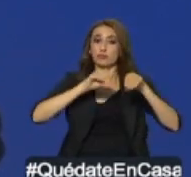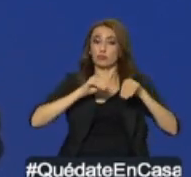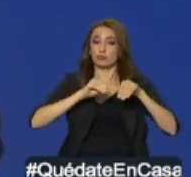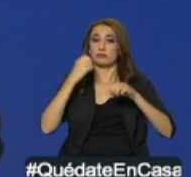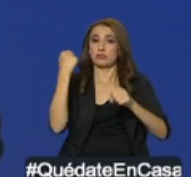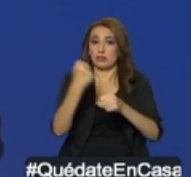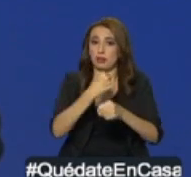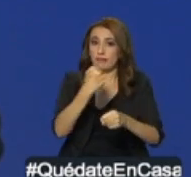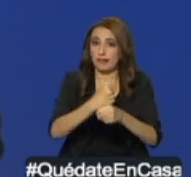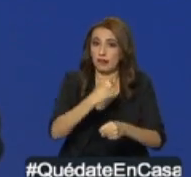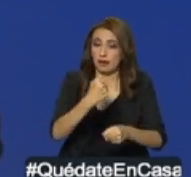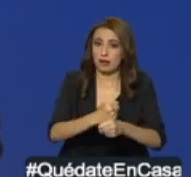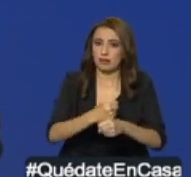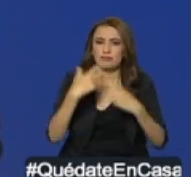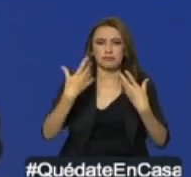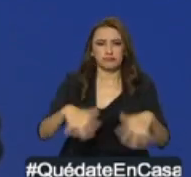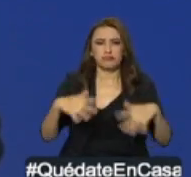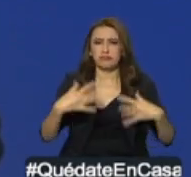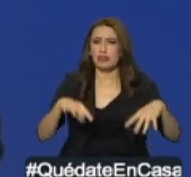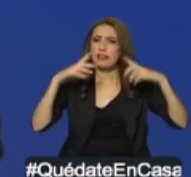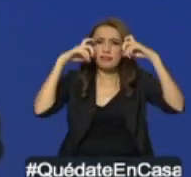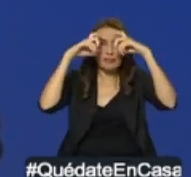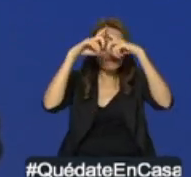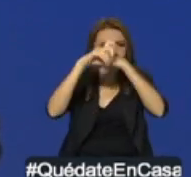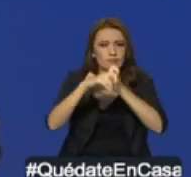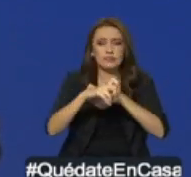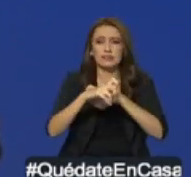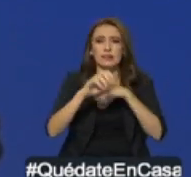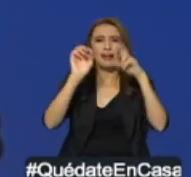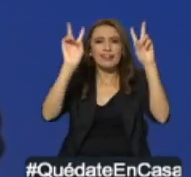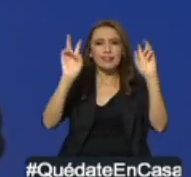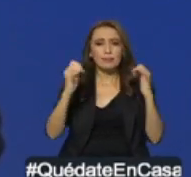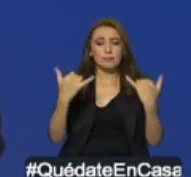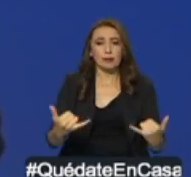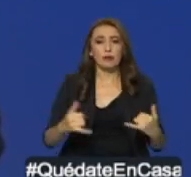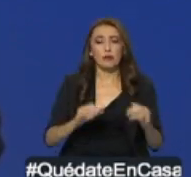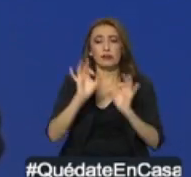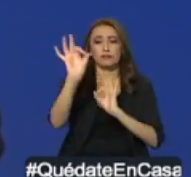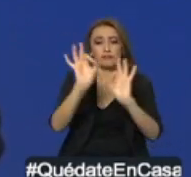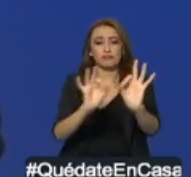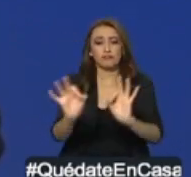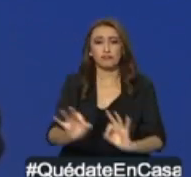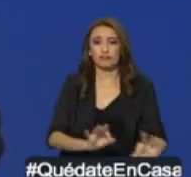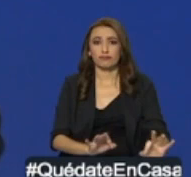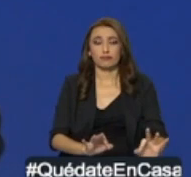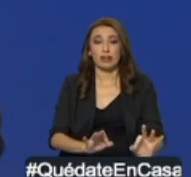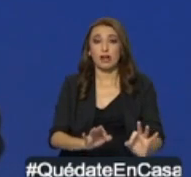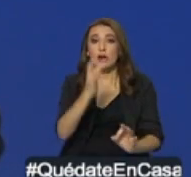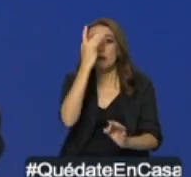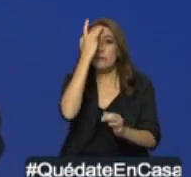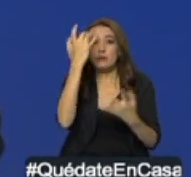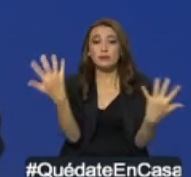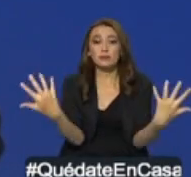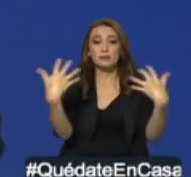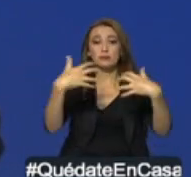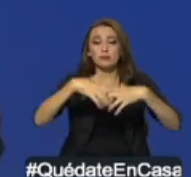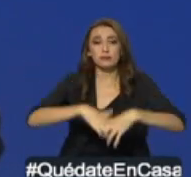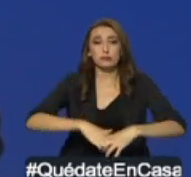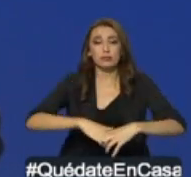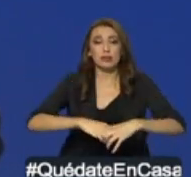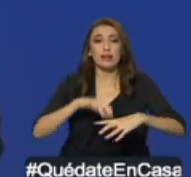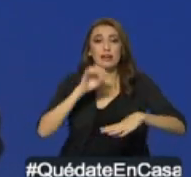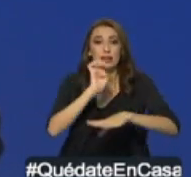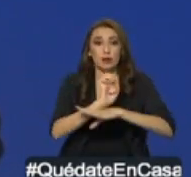este complejo desafío de enfrentar la pandemia una crisis multidimensional en el país que no